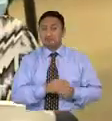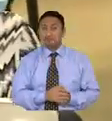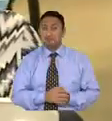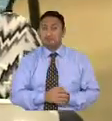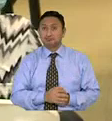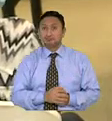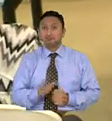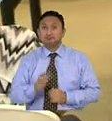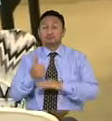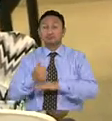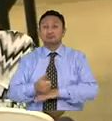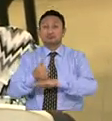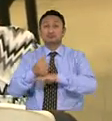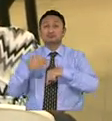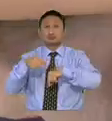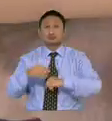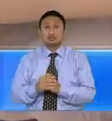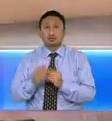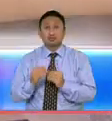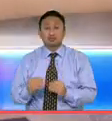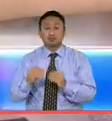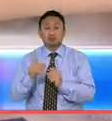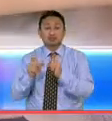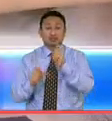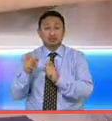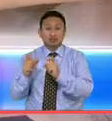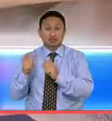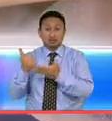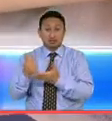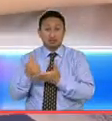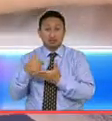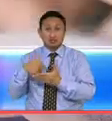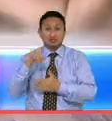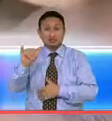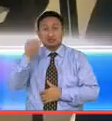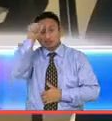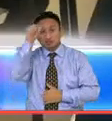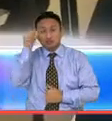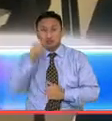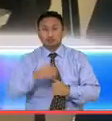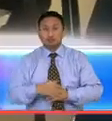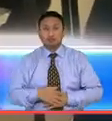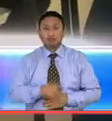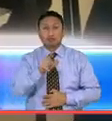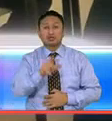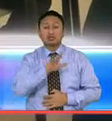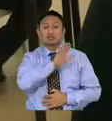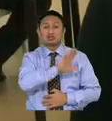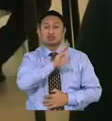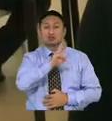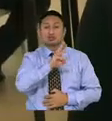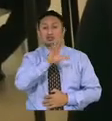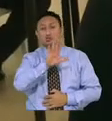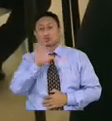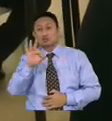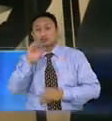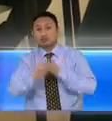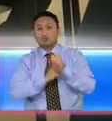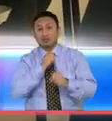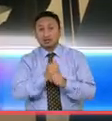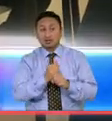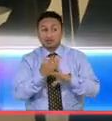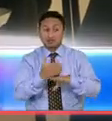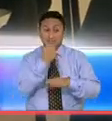las autoridades esperan un mayor número de beneficiarios durante este fin de semana. Las personas de entre 56 y 59 años que no